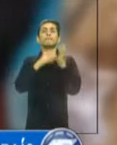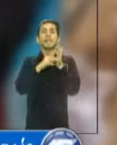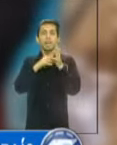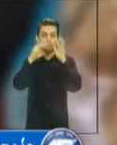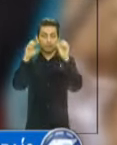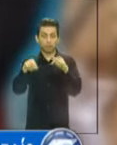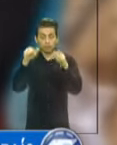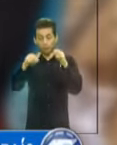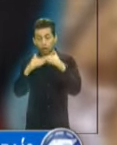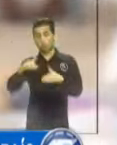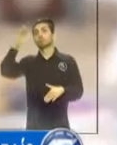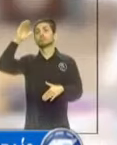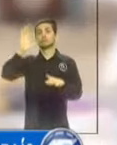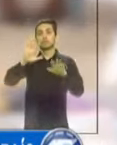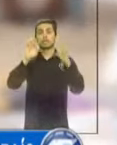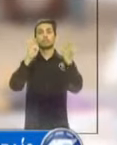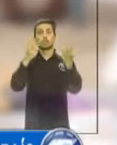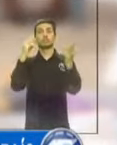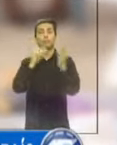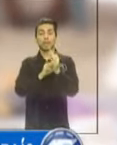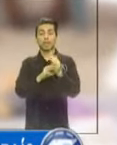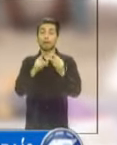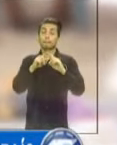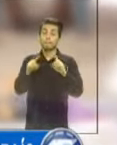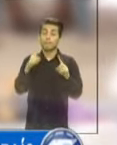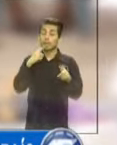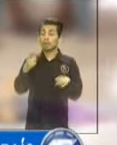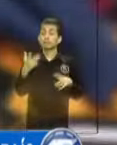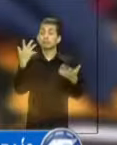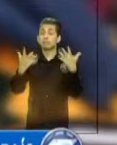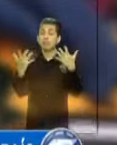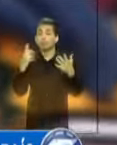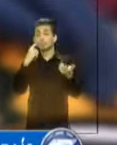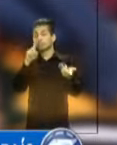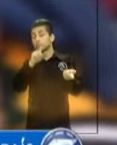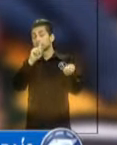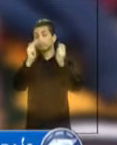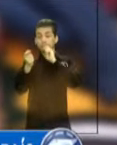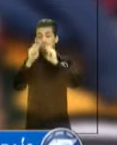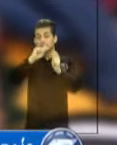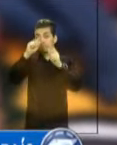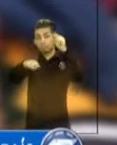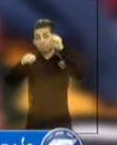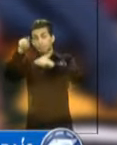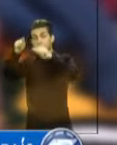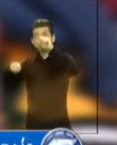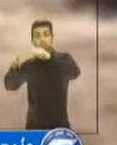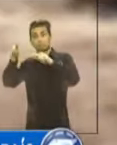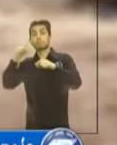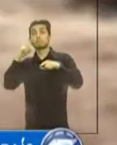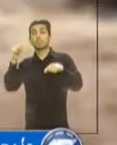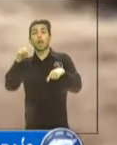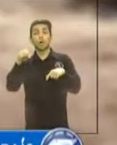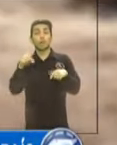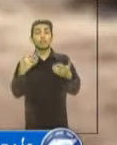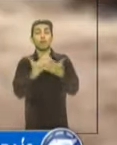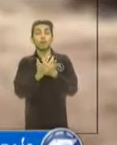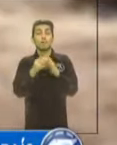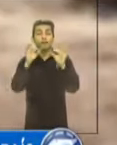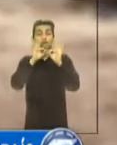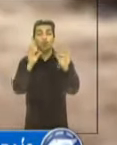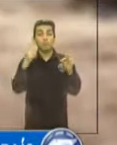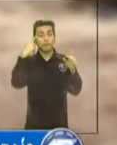autoridades explicaron que estas cifras pueden estar sujetas a cambios debido a las modificaciones realizadas al sistema que